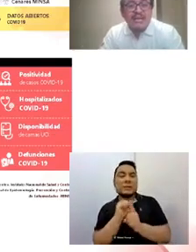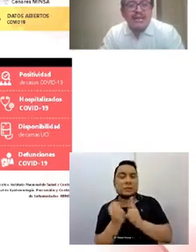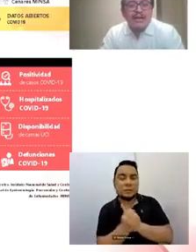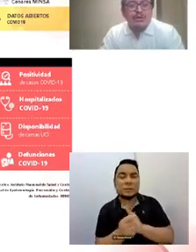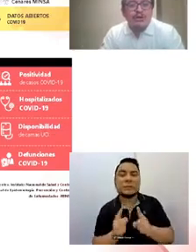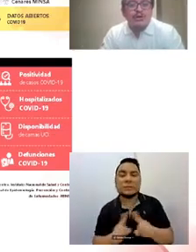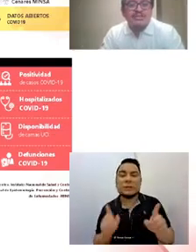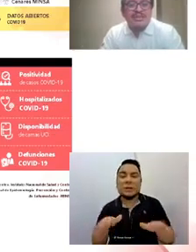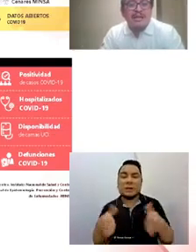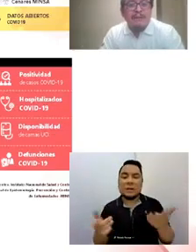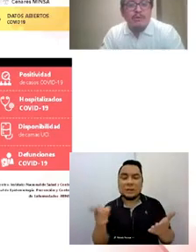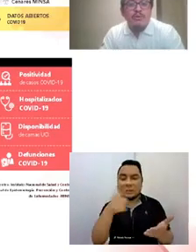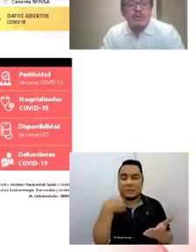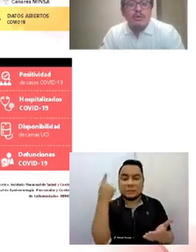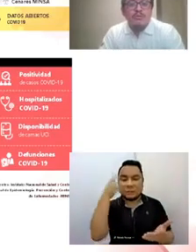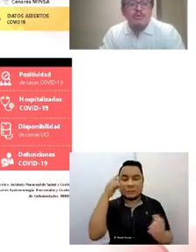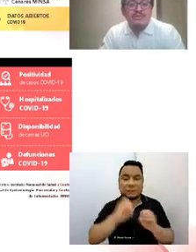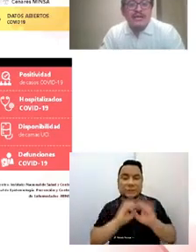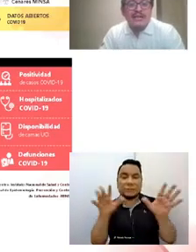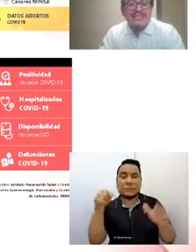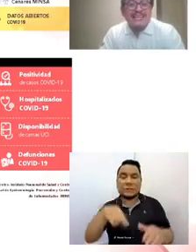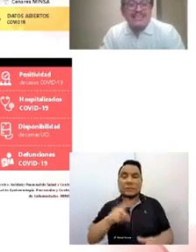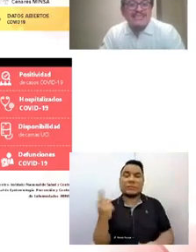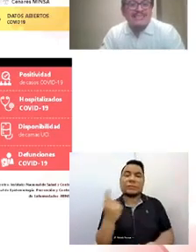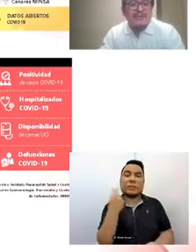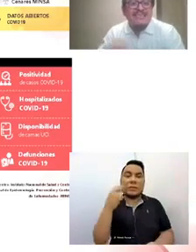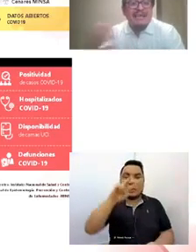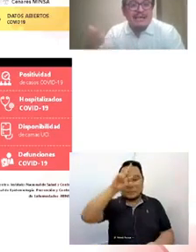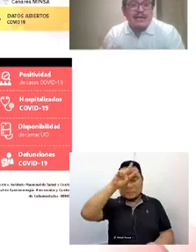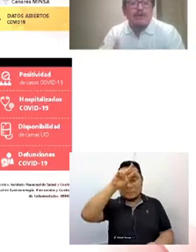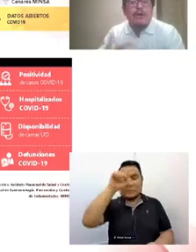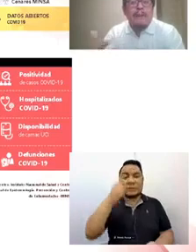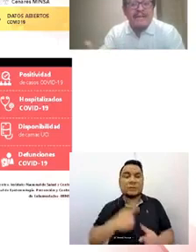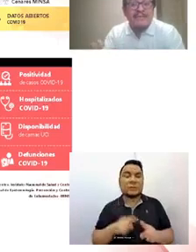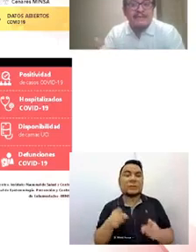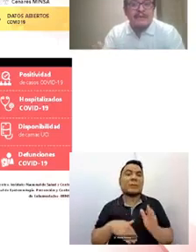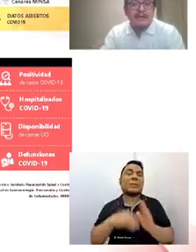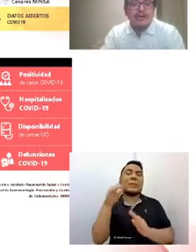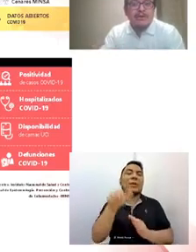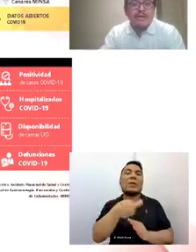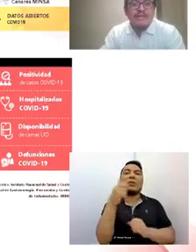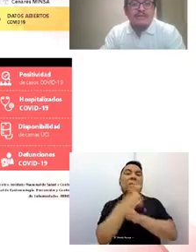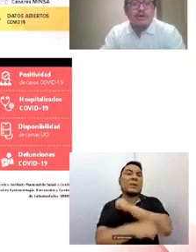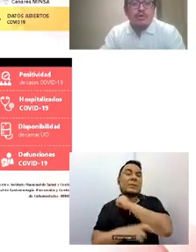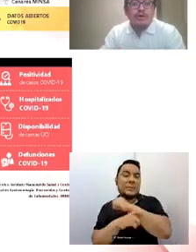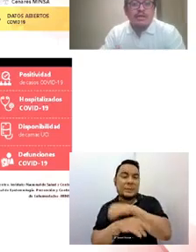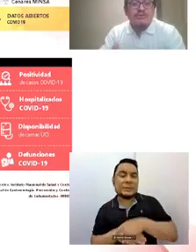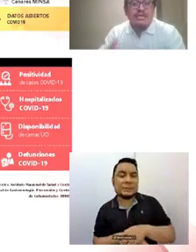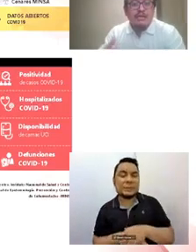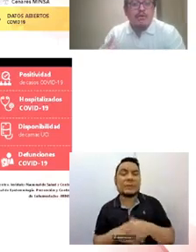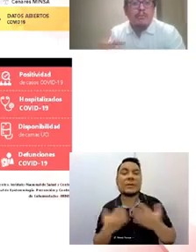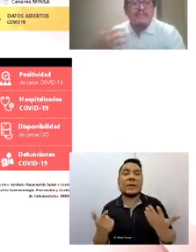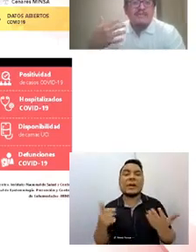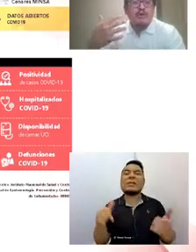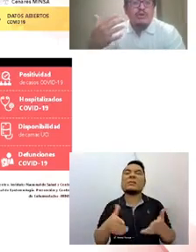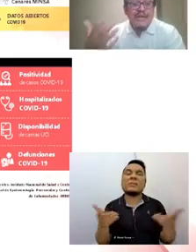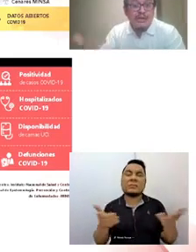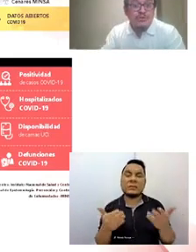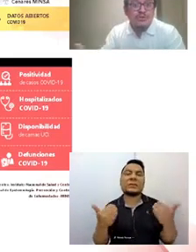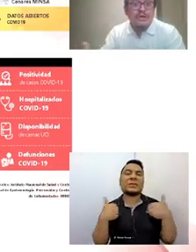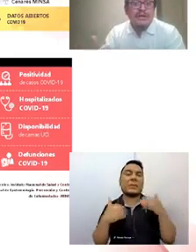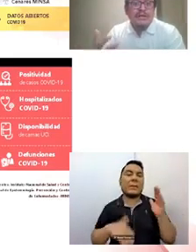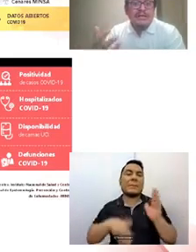hay que tener claro que no es que en el Perú nuestra letalidad sea más alta que en otros países. Lo que está ocurriendo es que tenemos